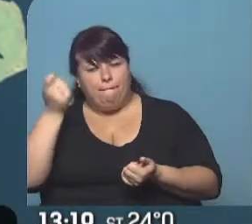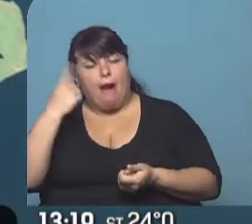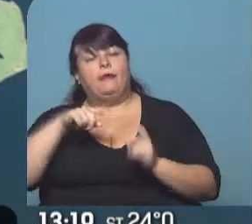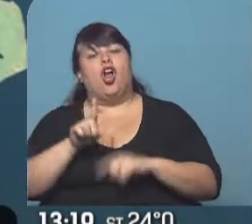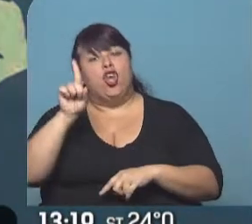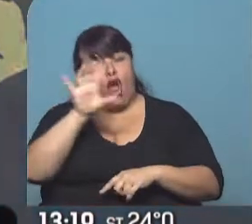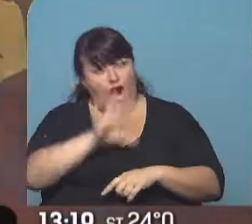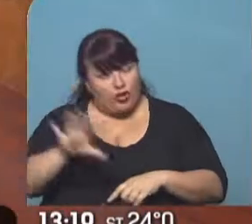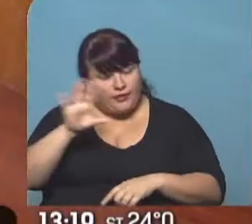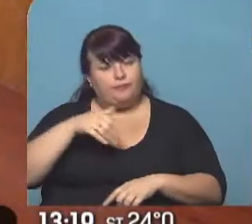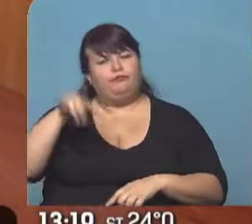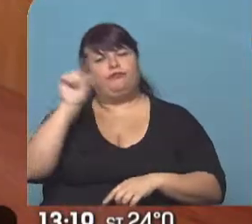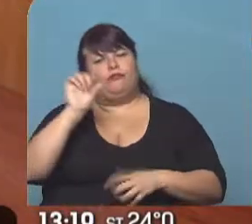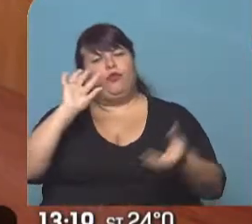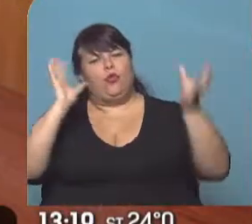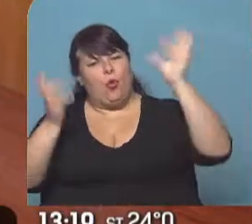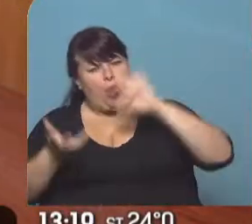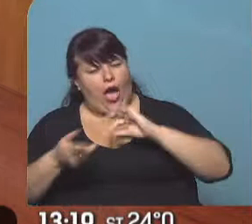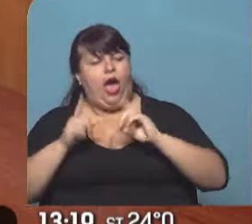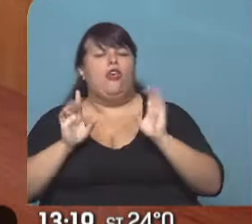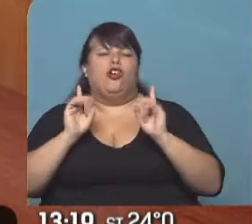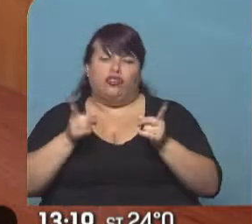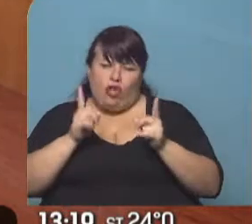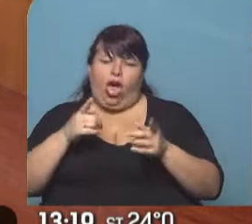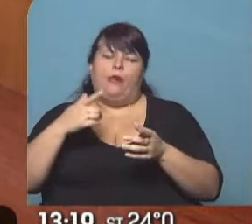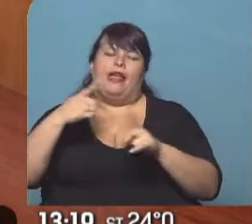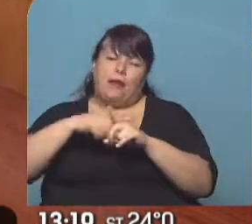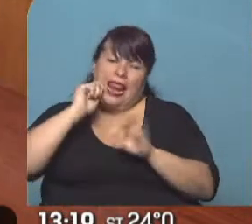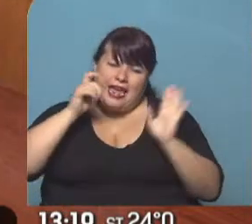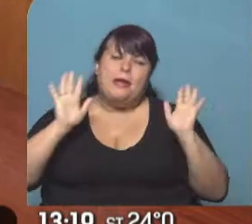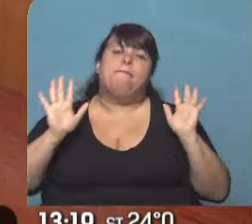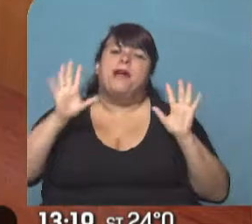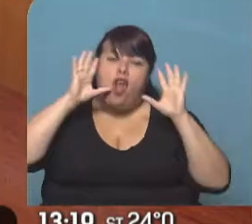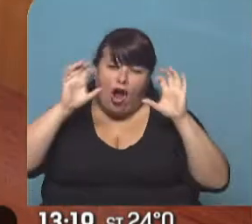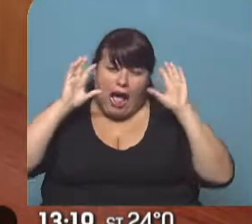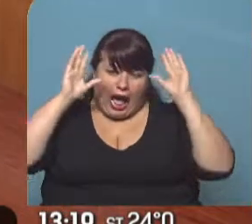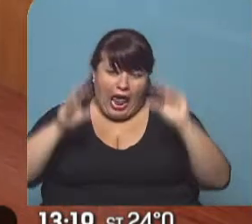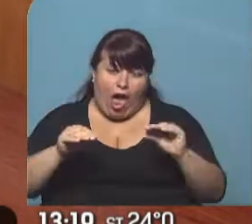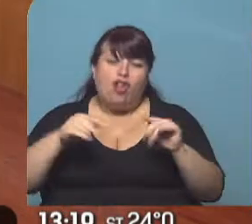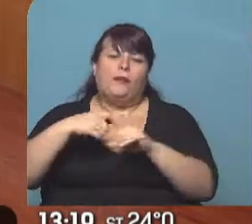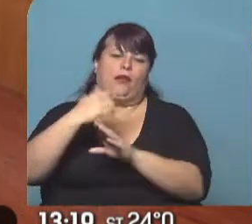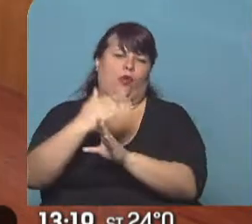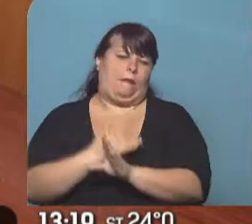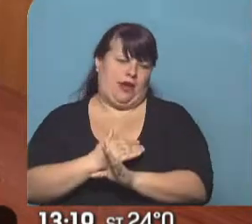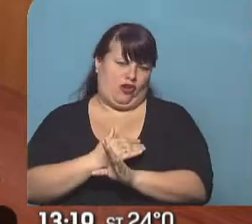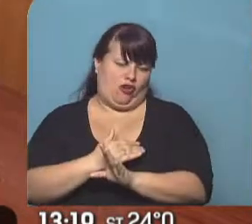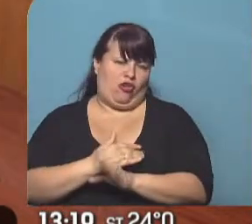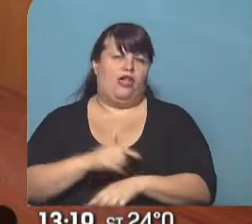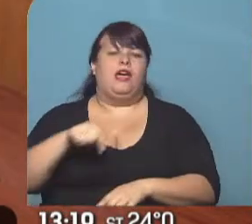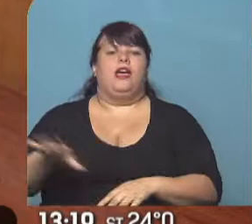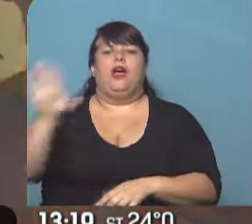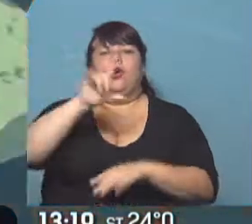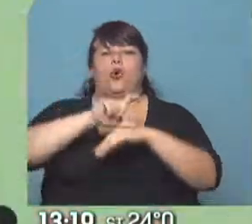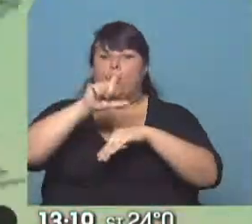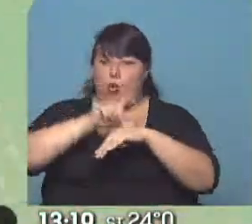el norte de la región aumentos temporarios de nubosidad, todavía con temperaturas agradables, pero recuerden que a partir de la noche descenderá la temperatura. En la región